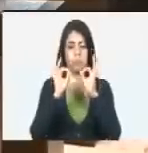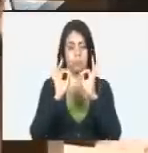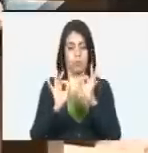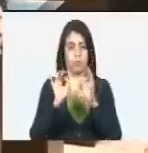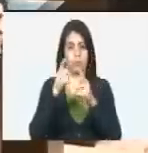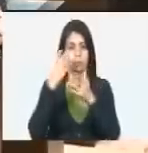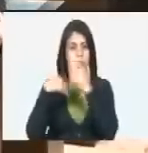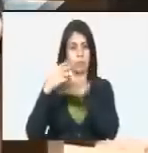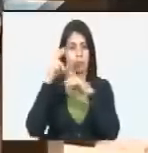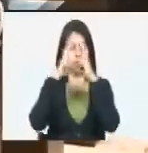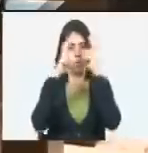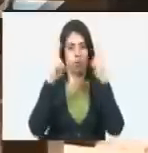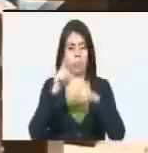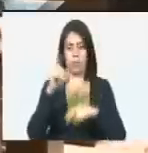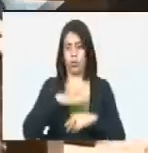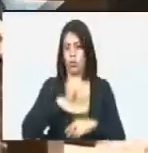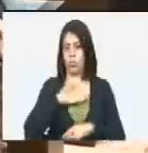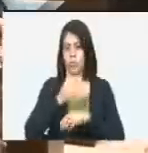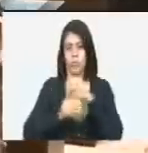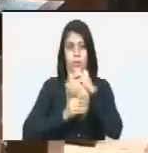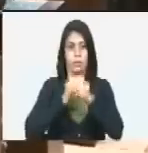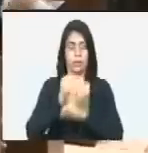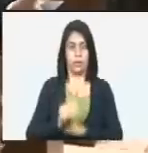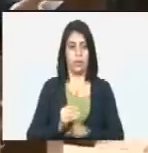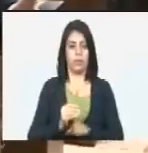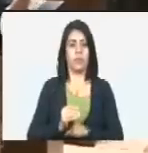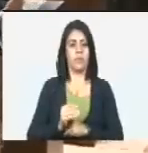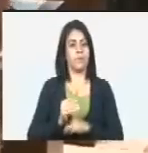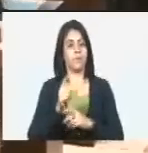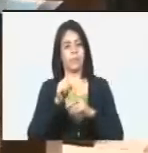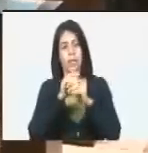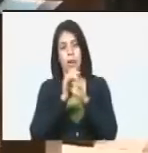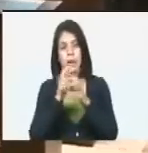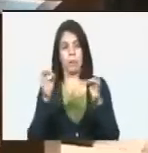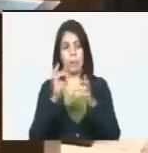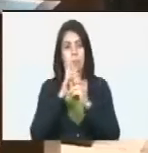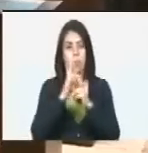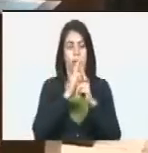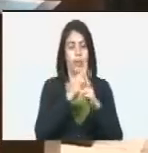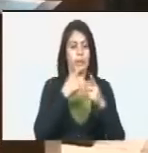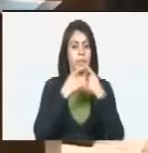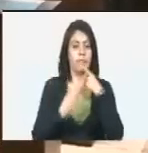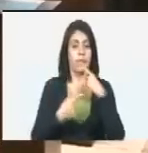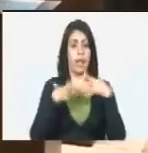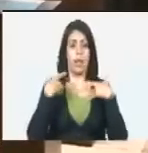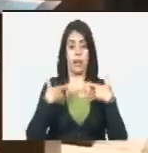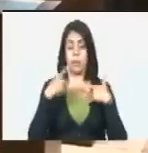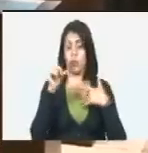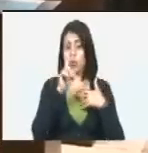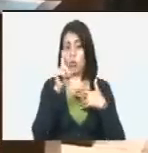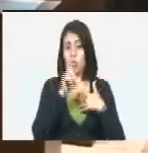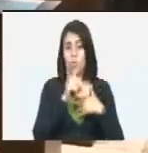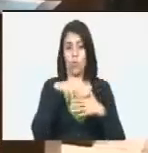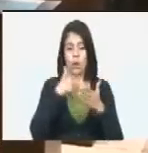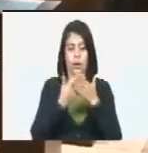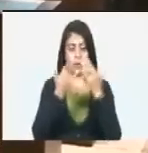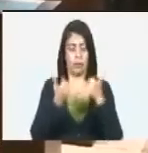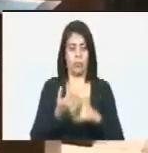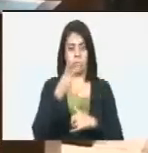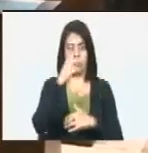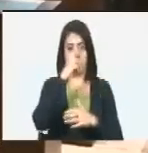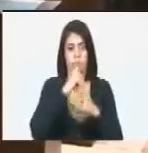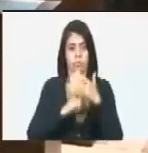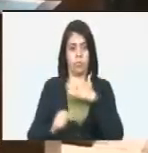que no pueden ser dilucidados pues alegremente. Y hasta ahora, en 2 años, la conducta ha